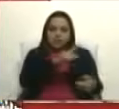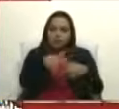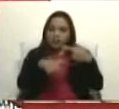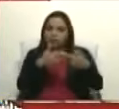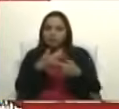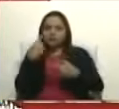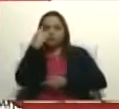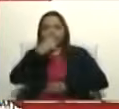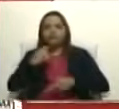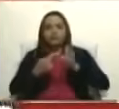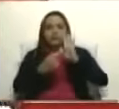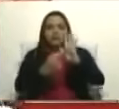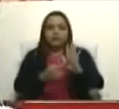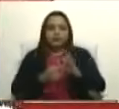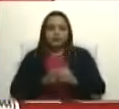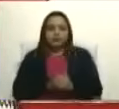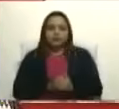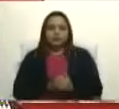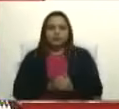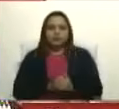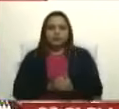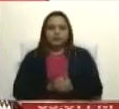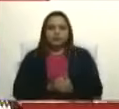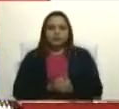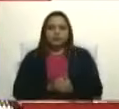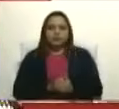cara. Cuesta mucho. Mira,